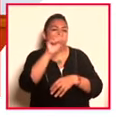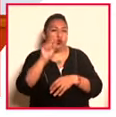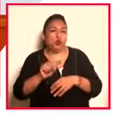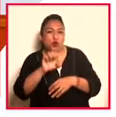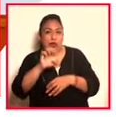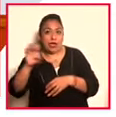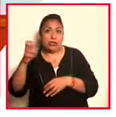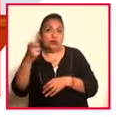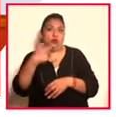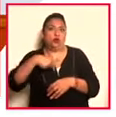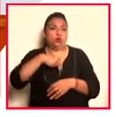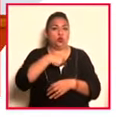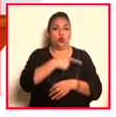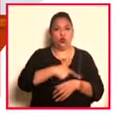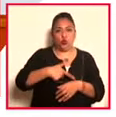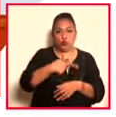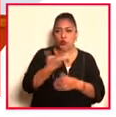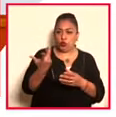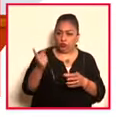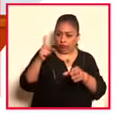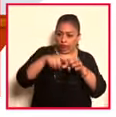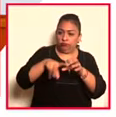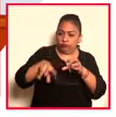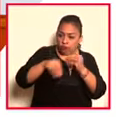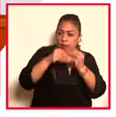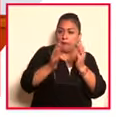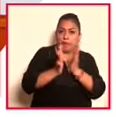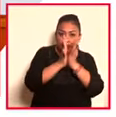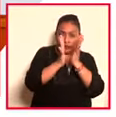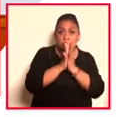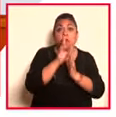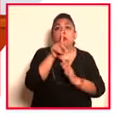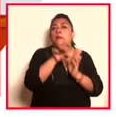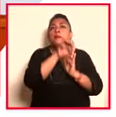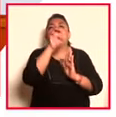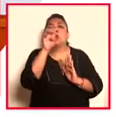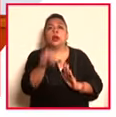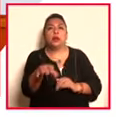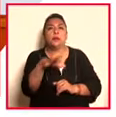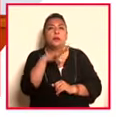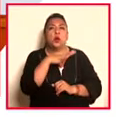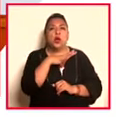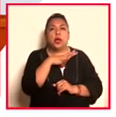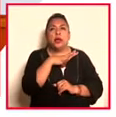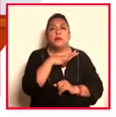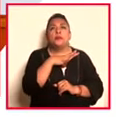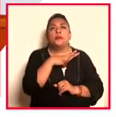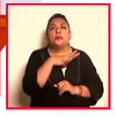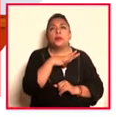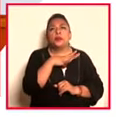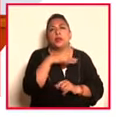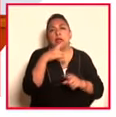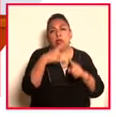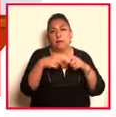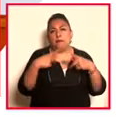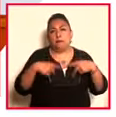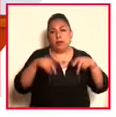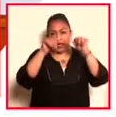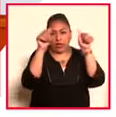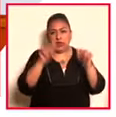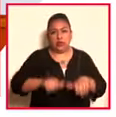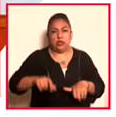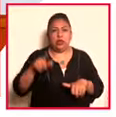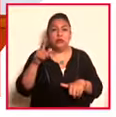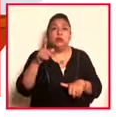nos da mucho gusto que se estén incluyendo. Por ejemplo, tenemos entre estas artistas invitadas